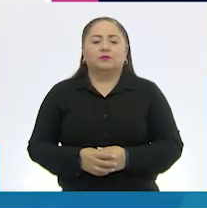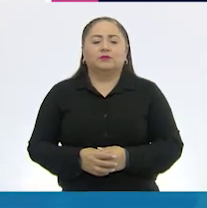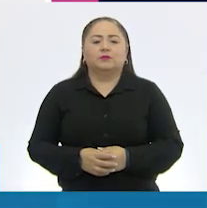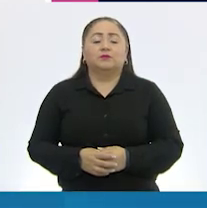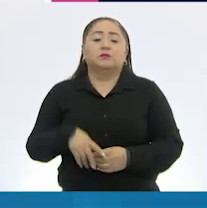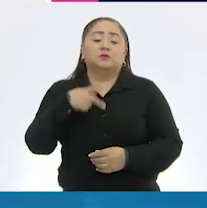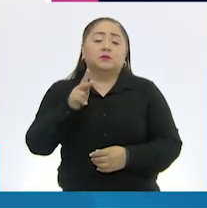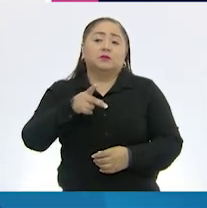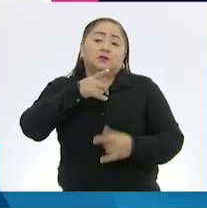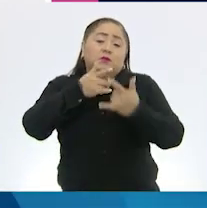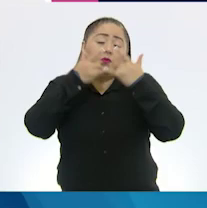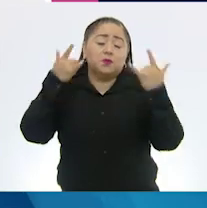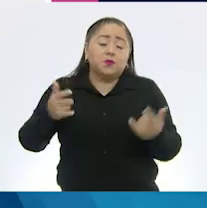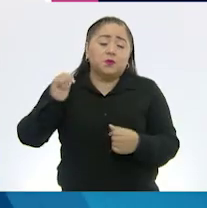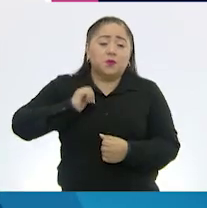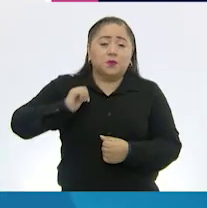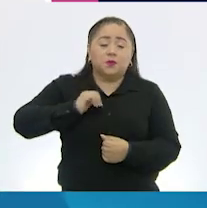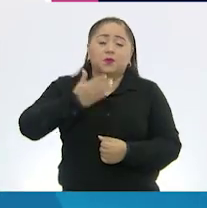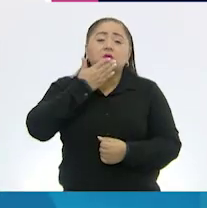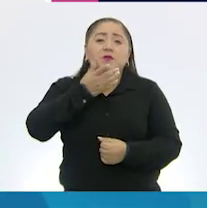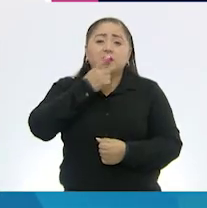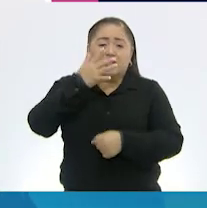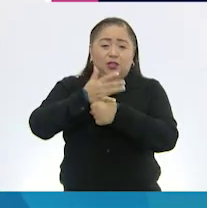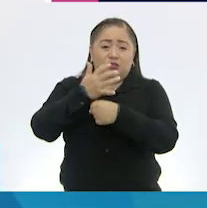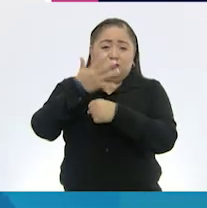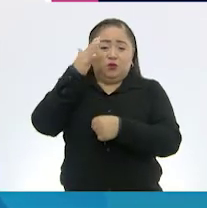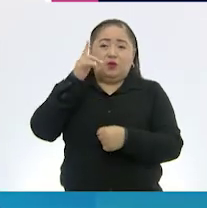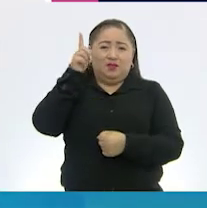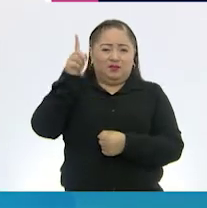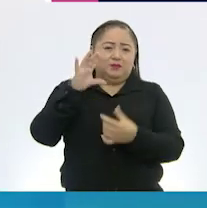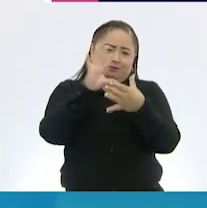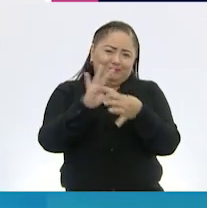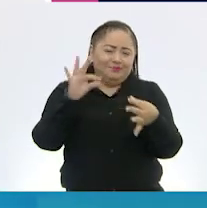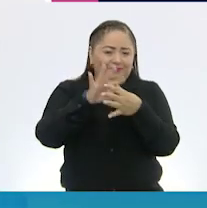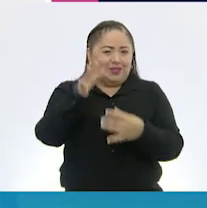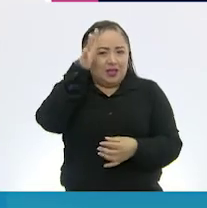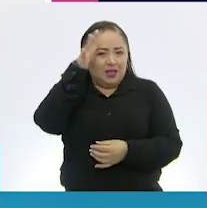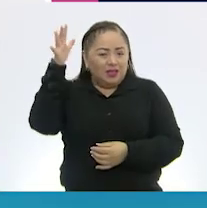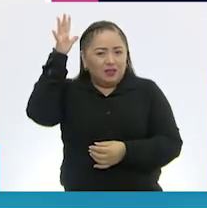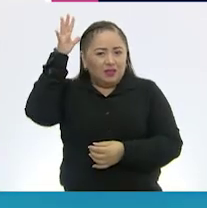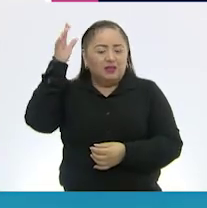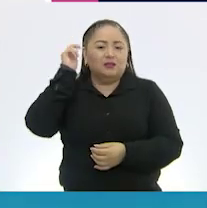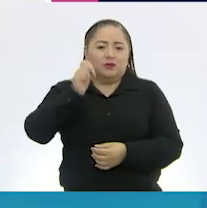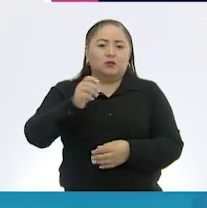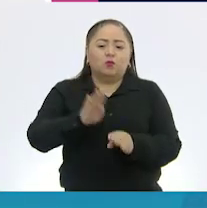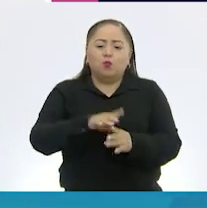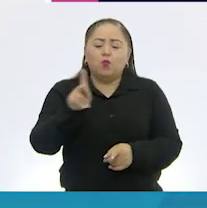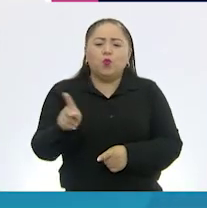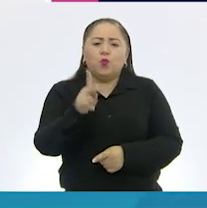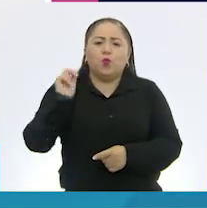Según la leyenda náhuatl del quinto sol que contaban los aztecas, que eran los antiguos